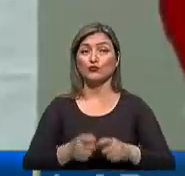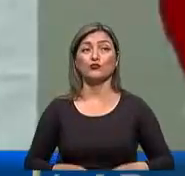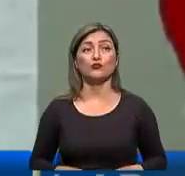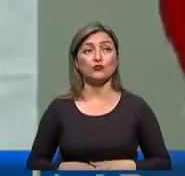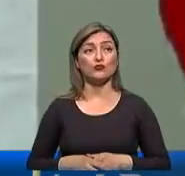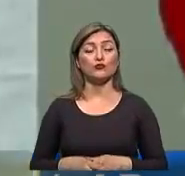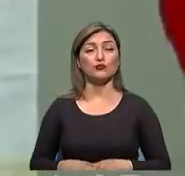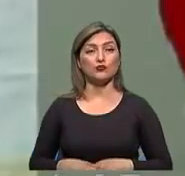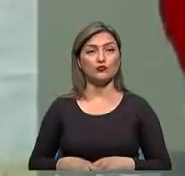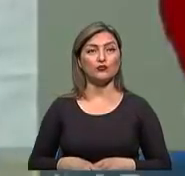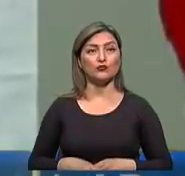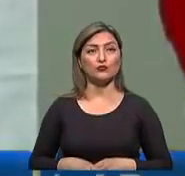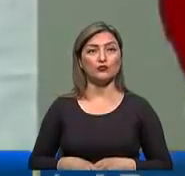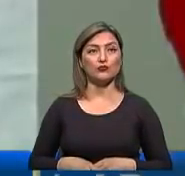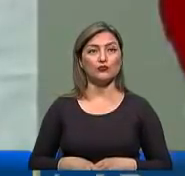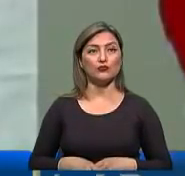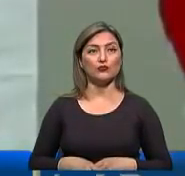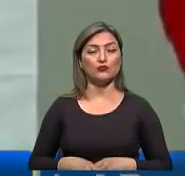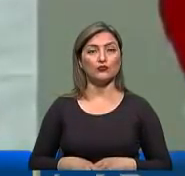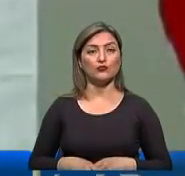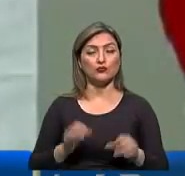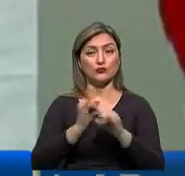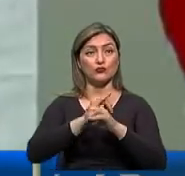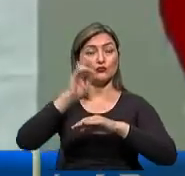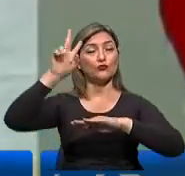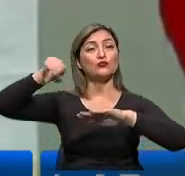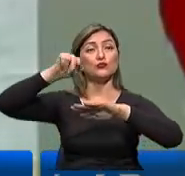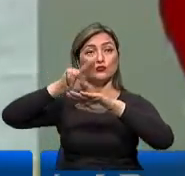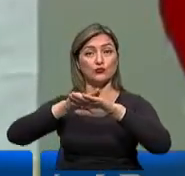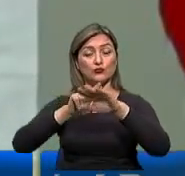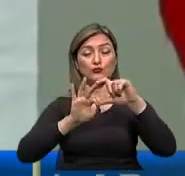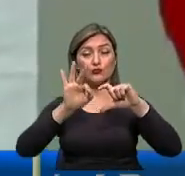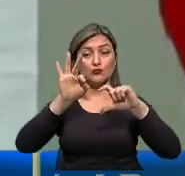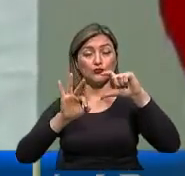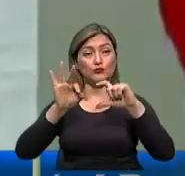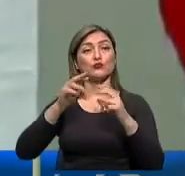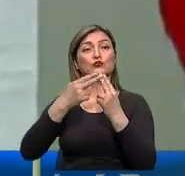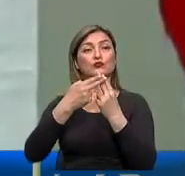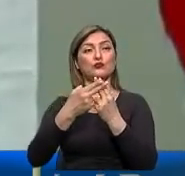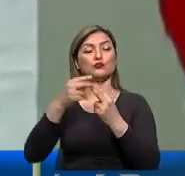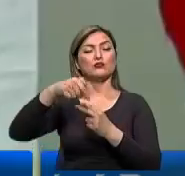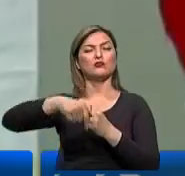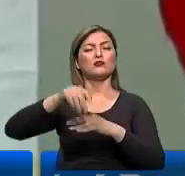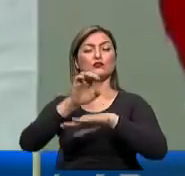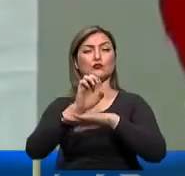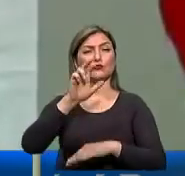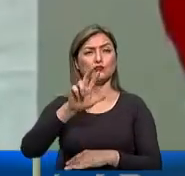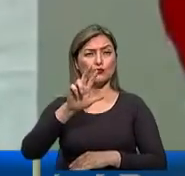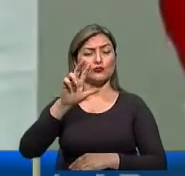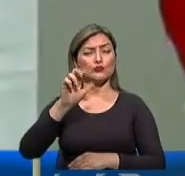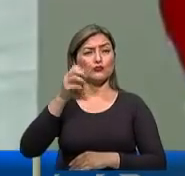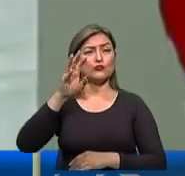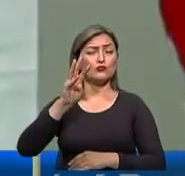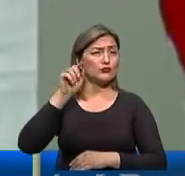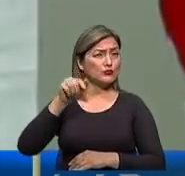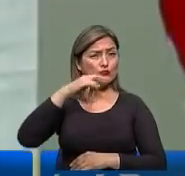Según el INEC, tenemos alrededor de 310 mil niños que están en condiciones